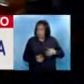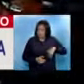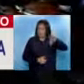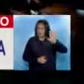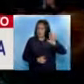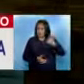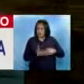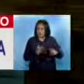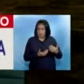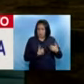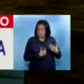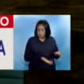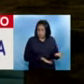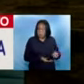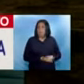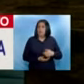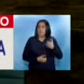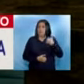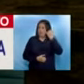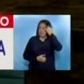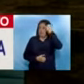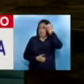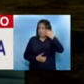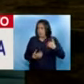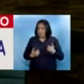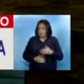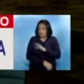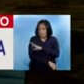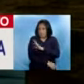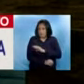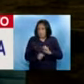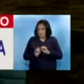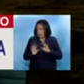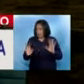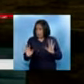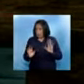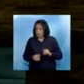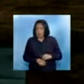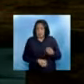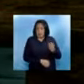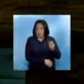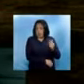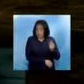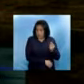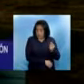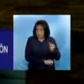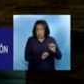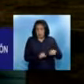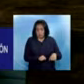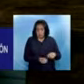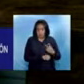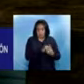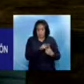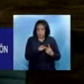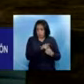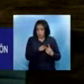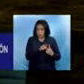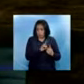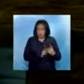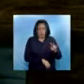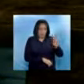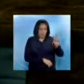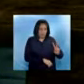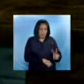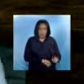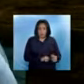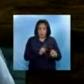cuentas. La hipótesis que plantea el Ministerio Público es bastante clara. El dinero pudo tener 2 grandes fuentes. Venezuela,